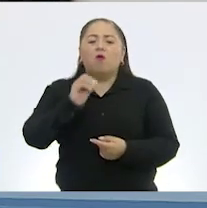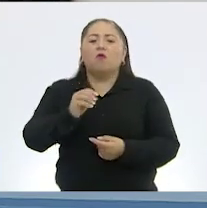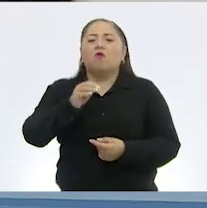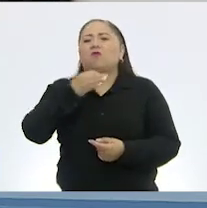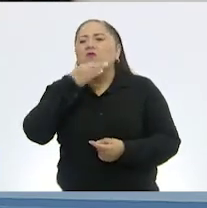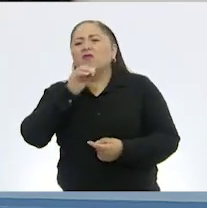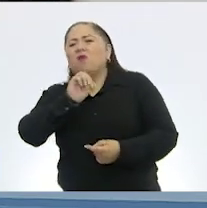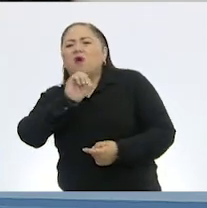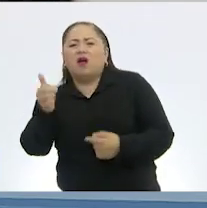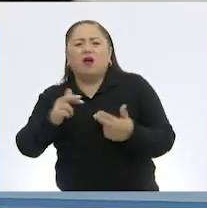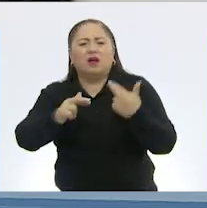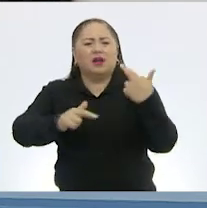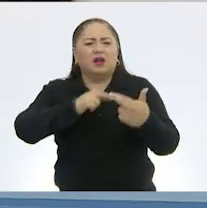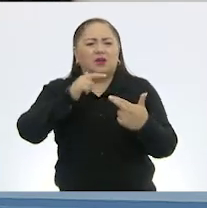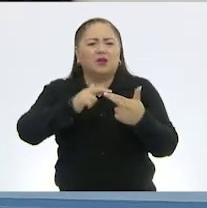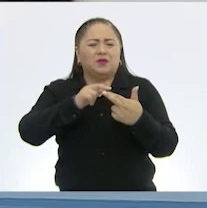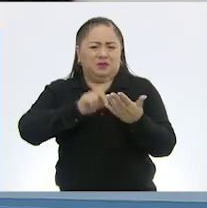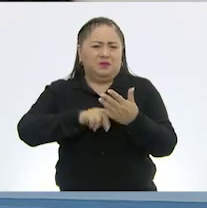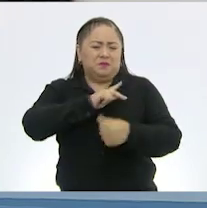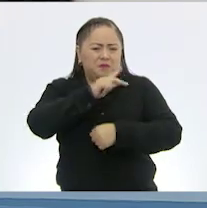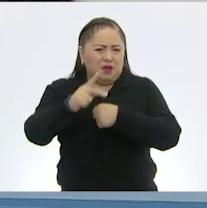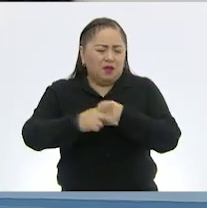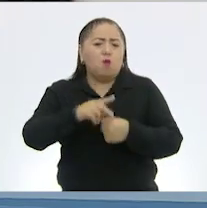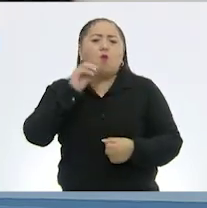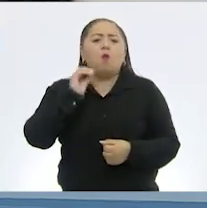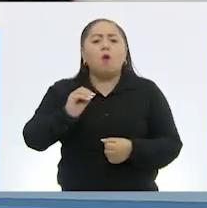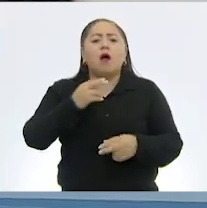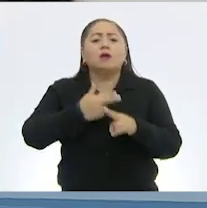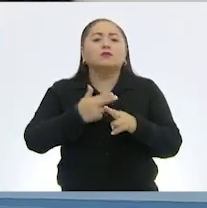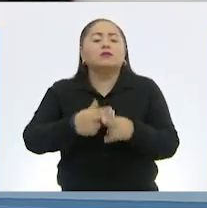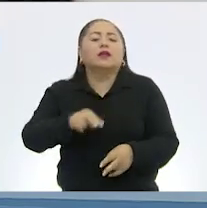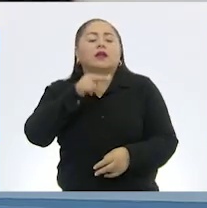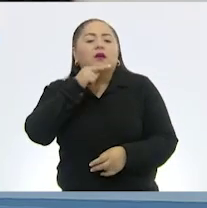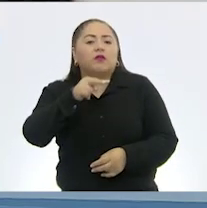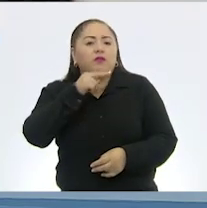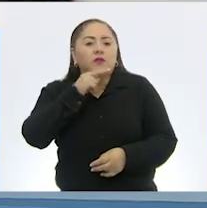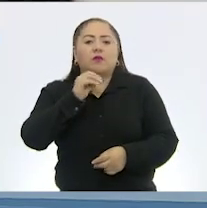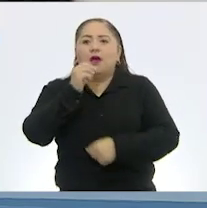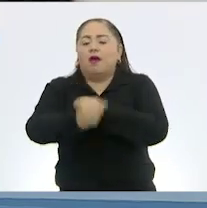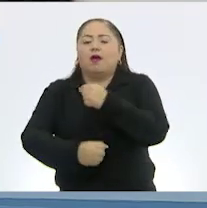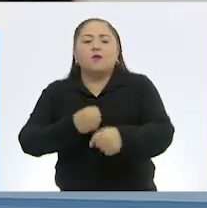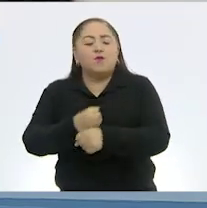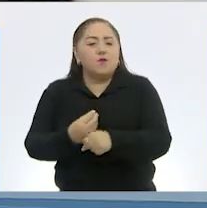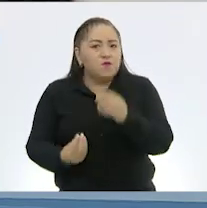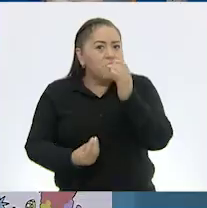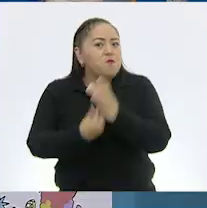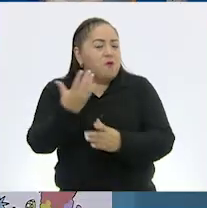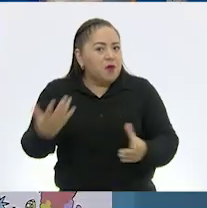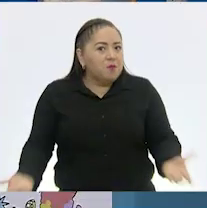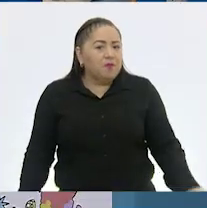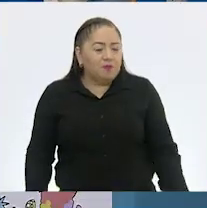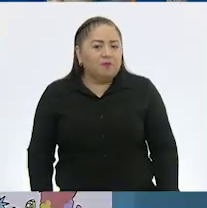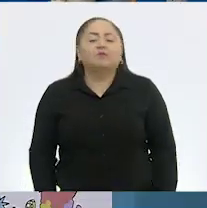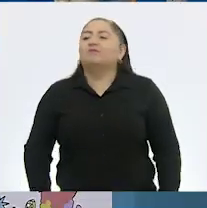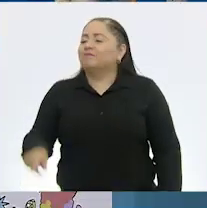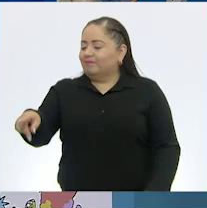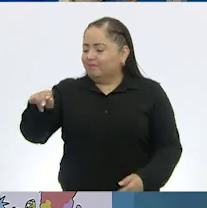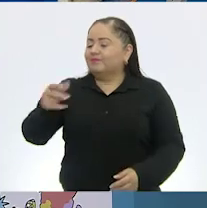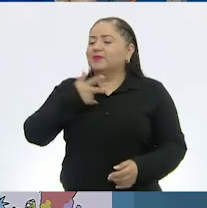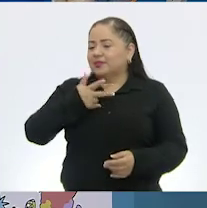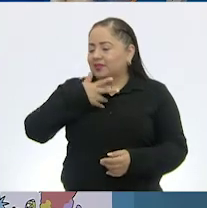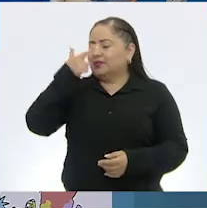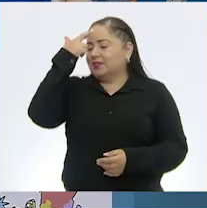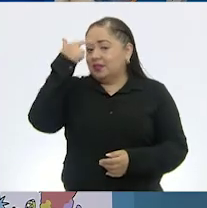de algunas regiones del país o hasta en Navidad y Año Nuevo. Claro, claro, eso sí, tienes mucha